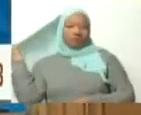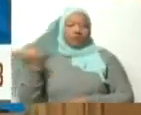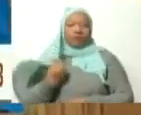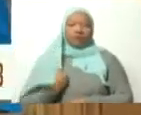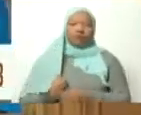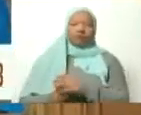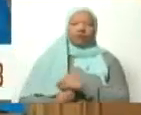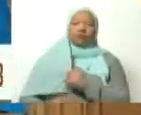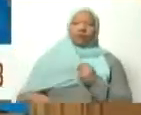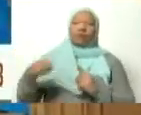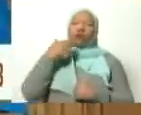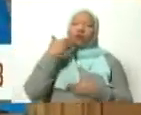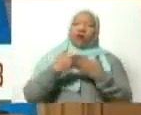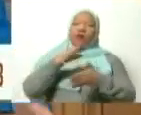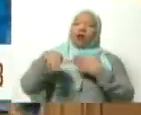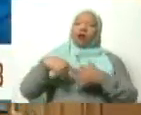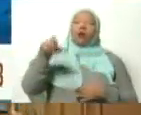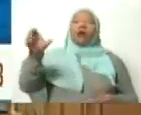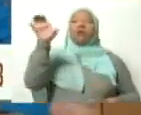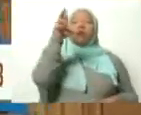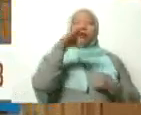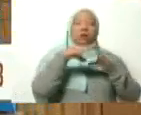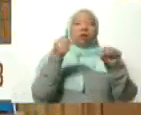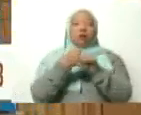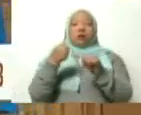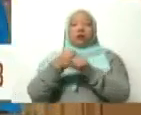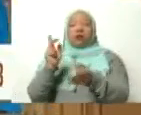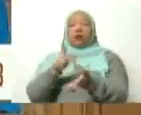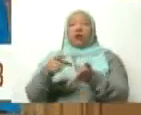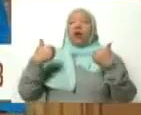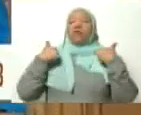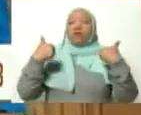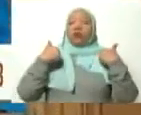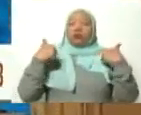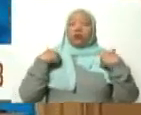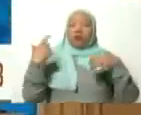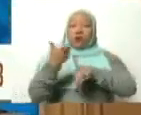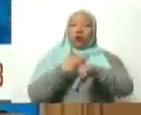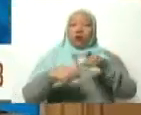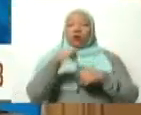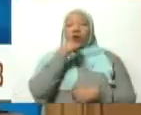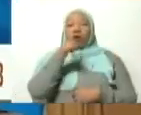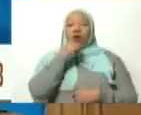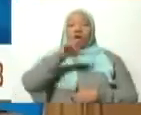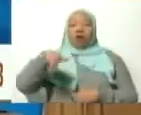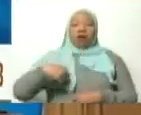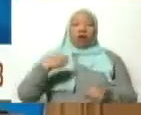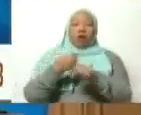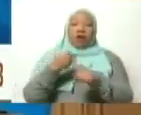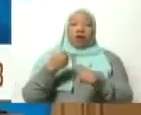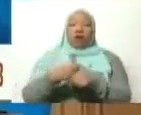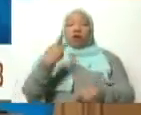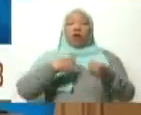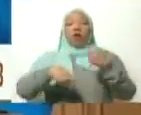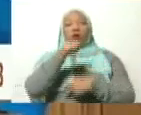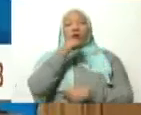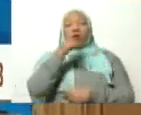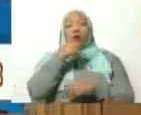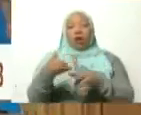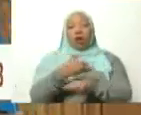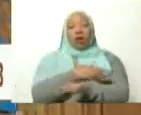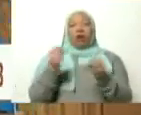agradezco a todos y a todas quienes sumaron sus esfuerzos para atender las gravedades en los estados